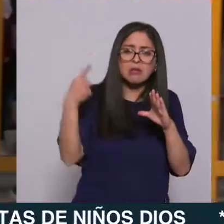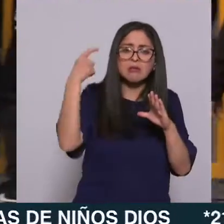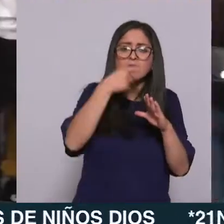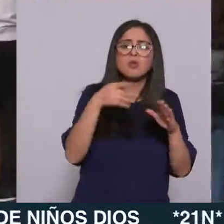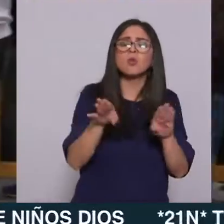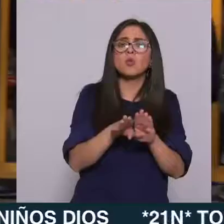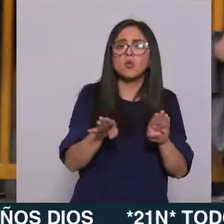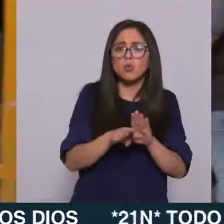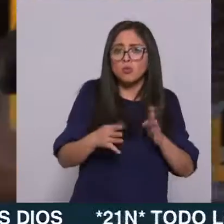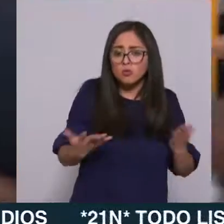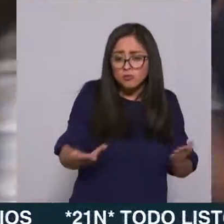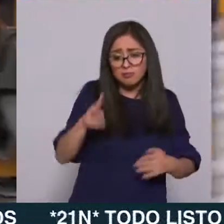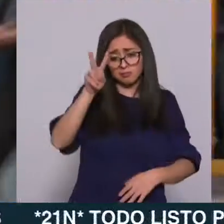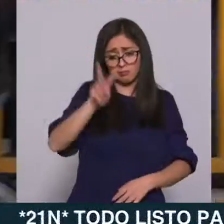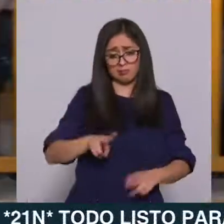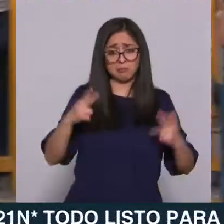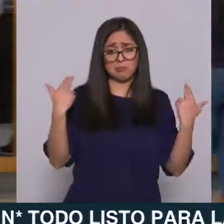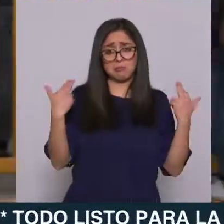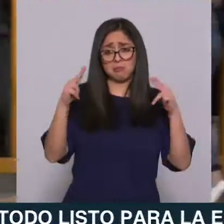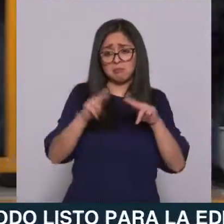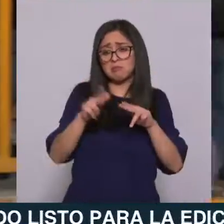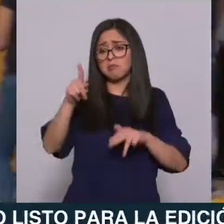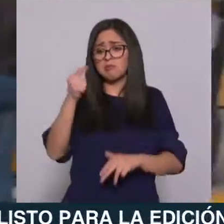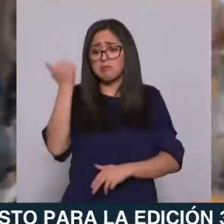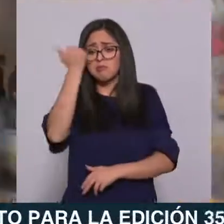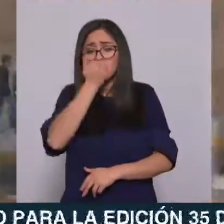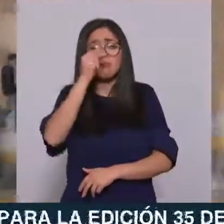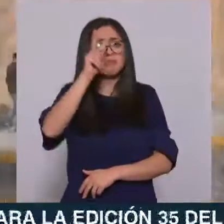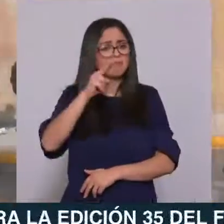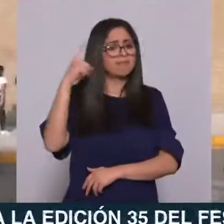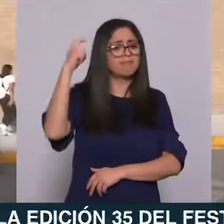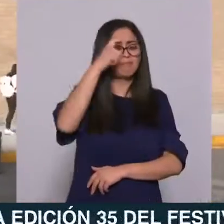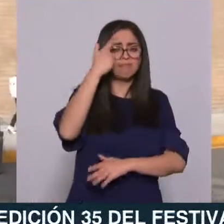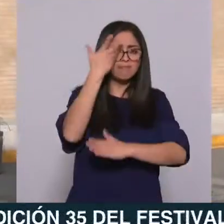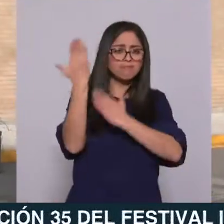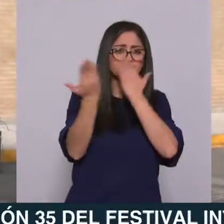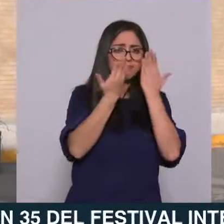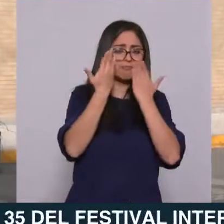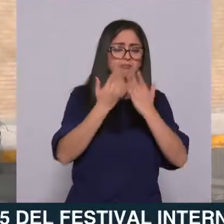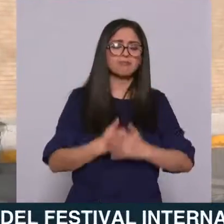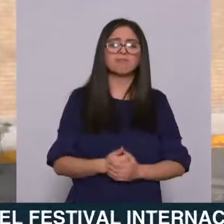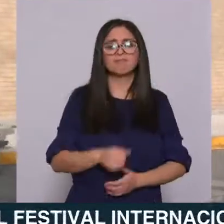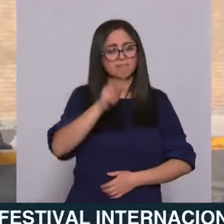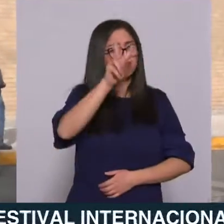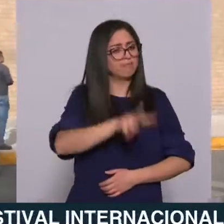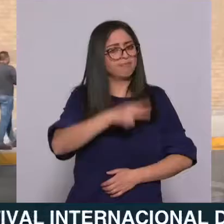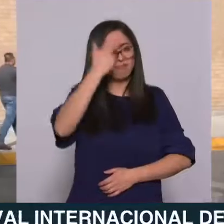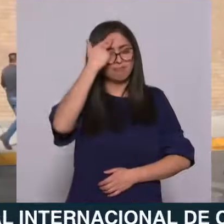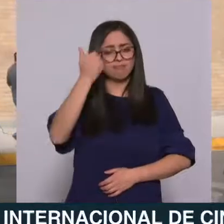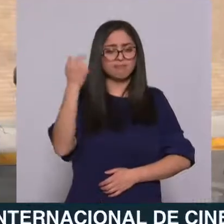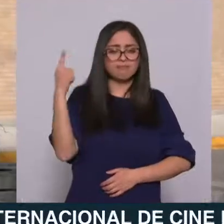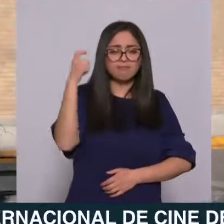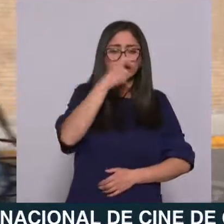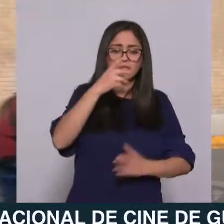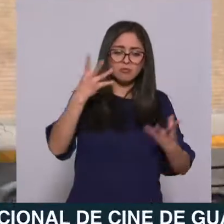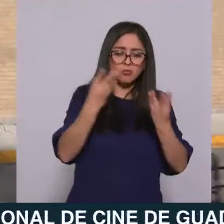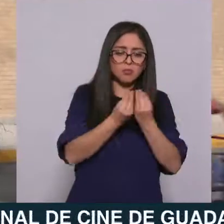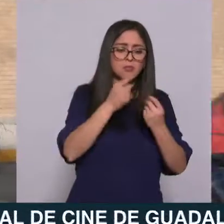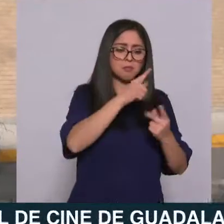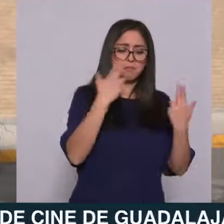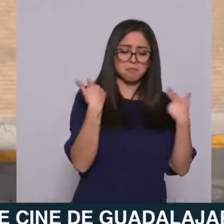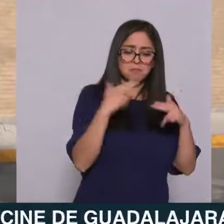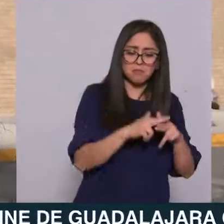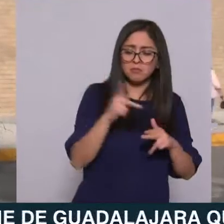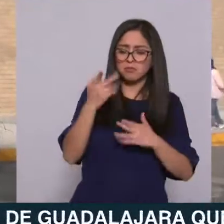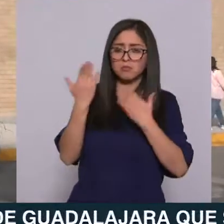Barriga. esto se nos dificulta en este momento. Sin duda alguna una dificultad que afecta a estudiantes y también a profesores. Doctor Díaz Barriga,